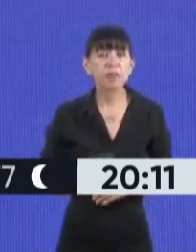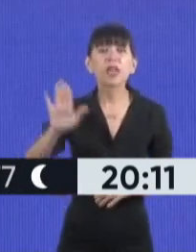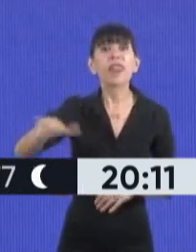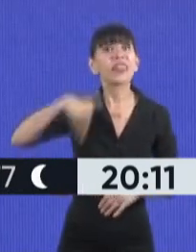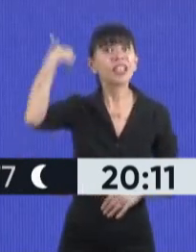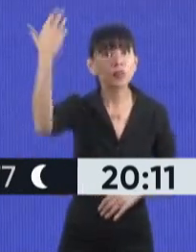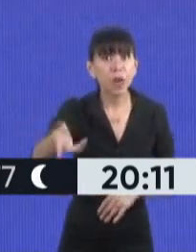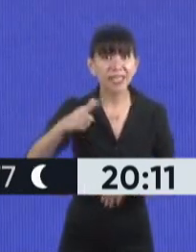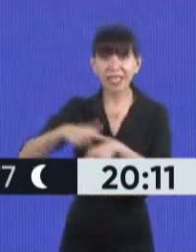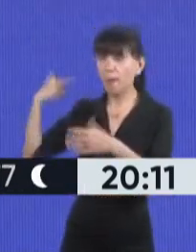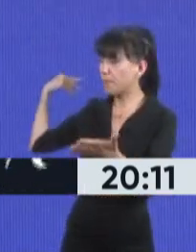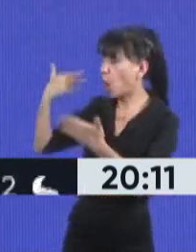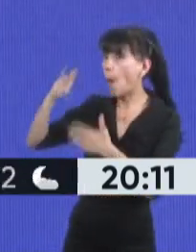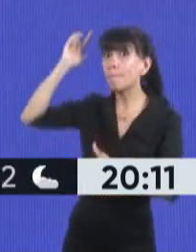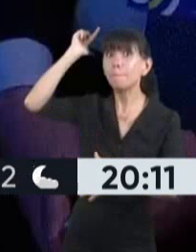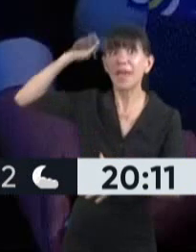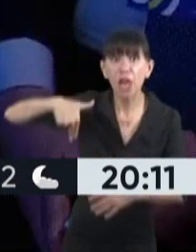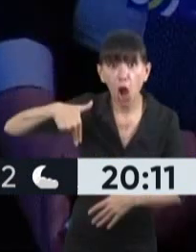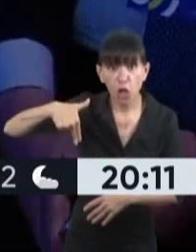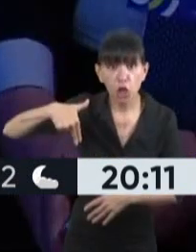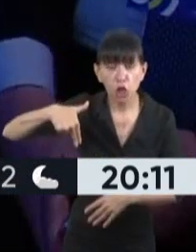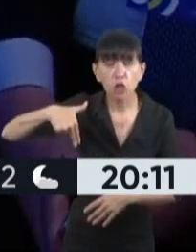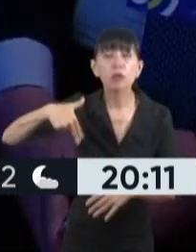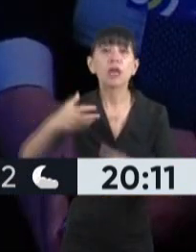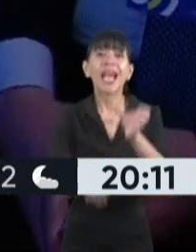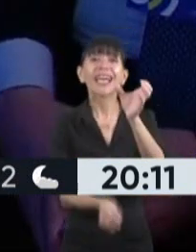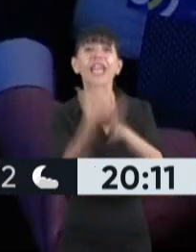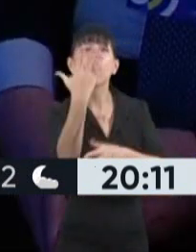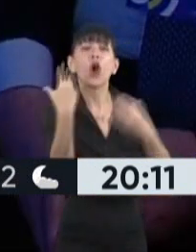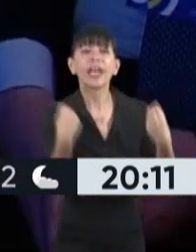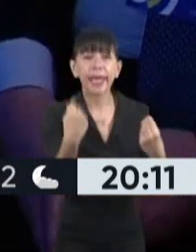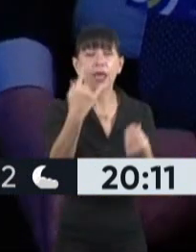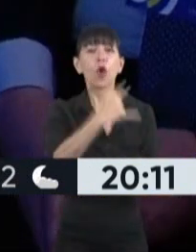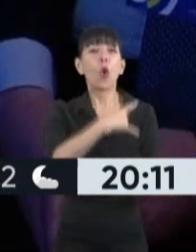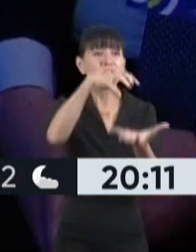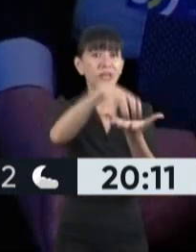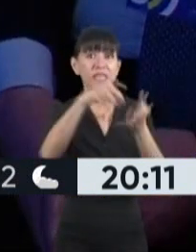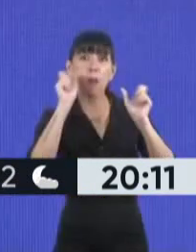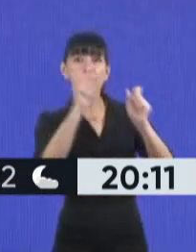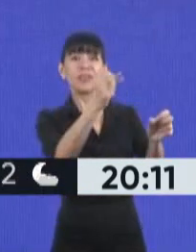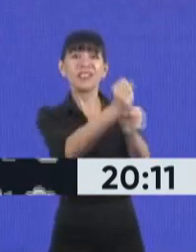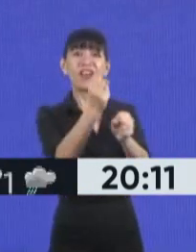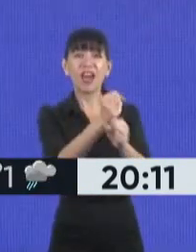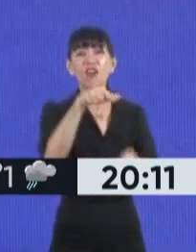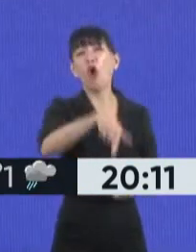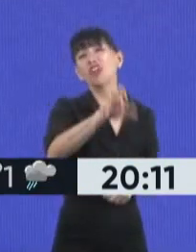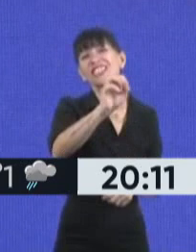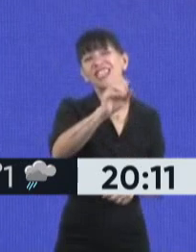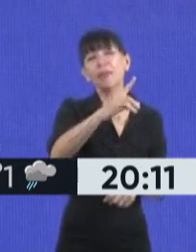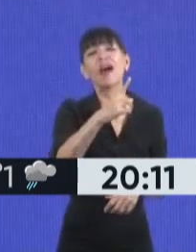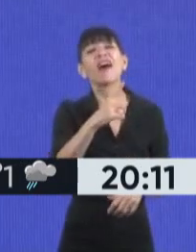Perón primero creó la Universidad de los Trabajadores, que es hoy la Universidad